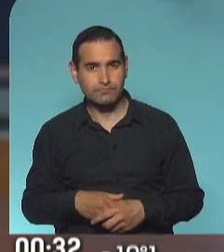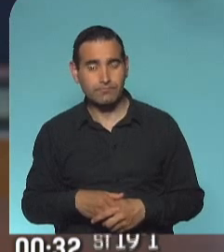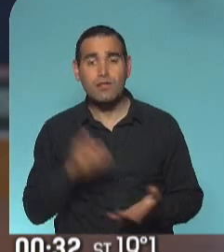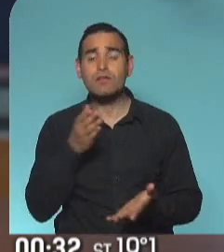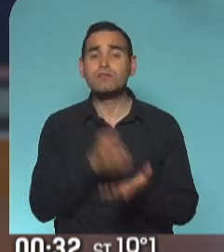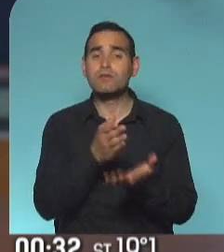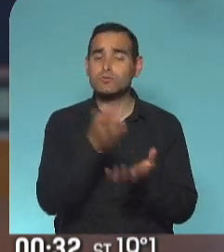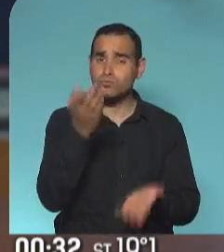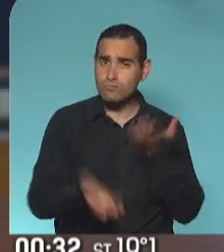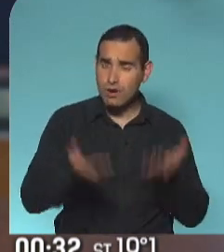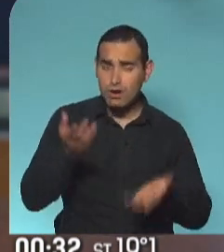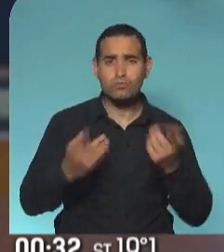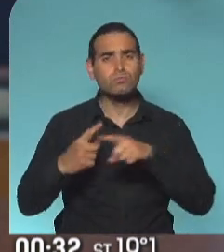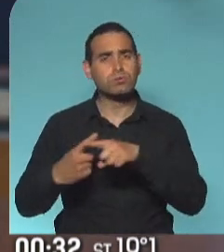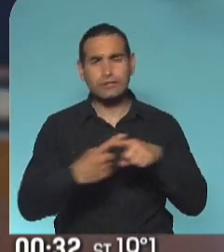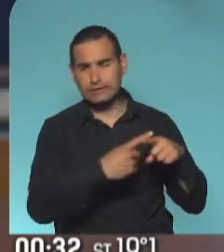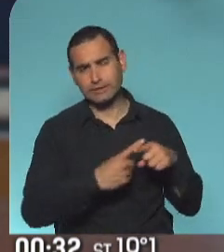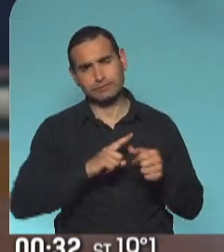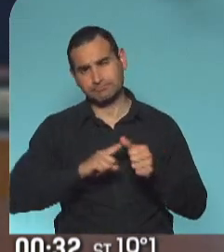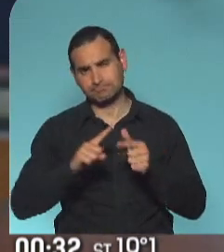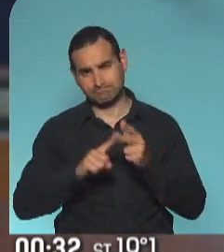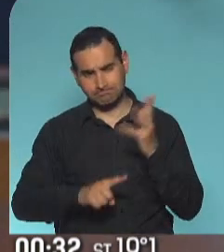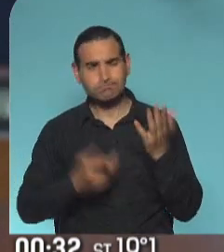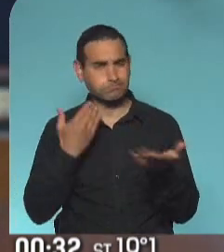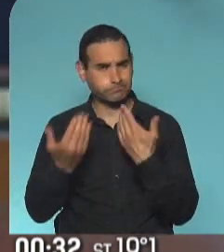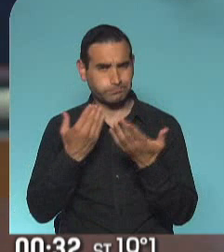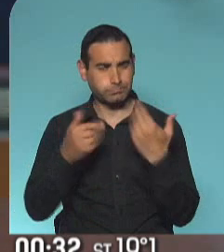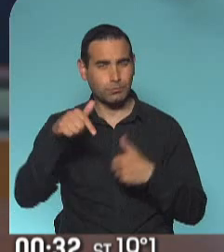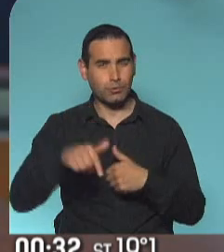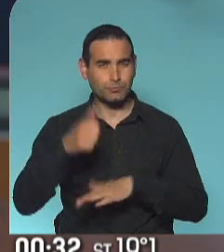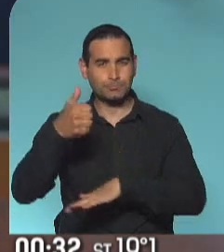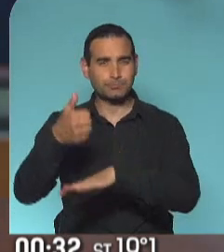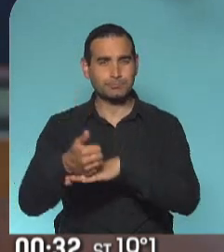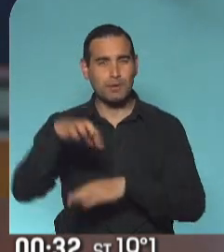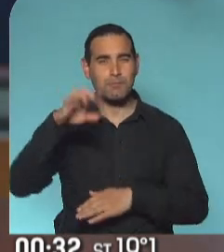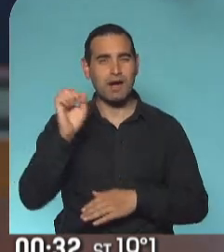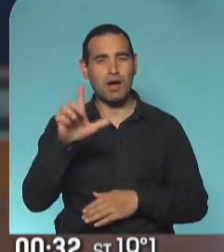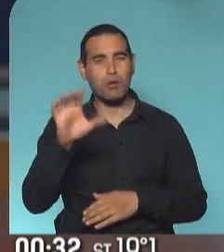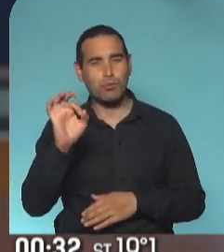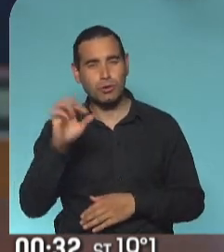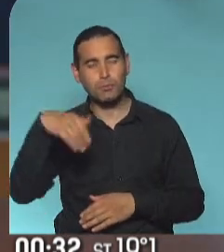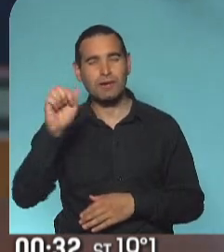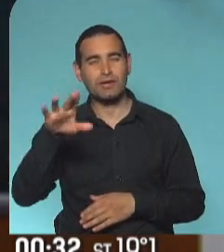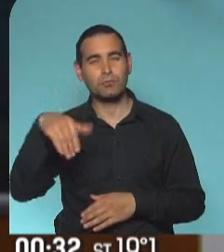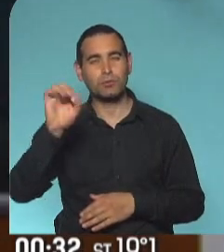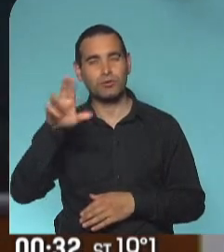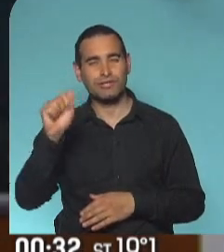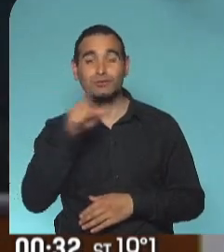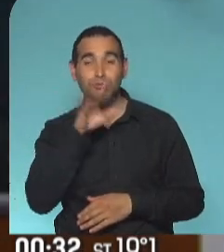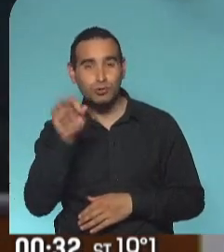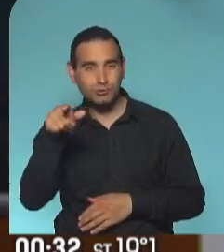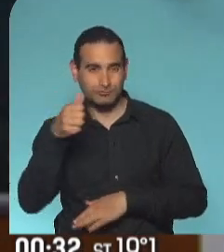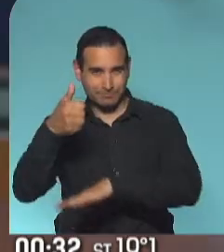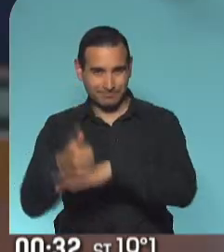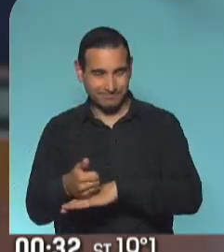Derechos humanos, política, de todo esto vamos a hablar con Pablo Marmorato, que está aquí conmigo,